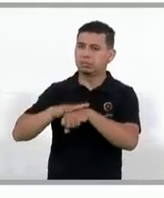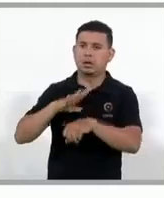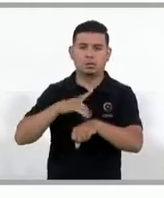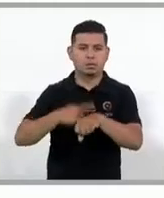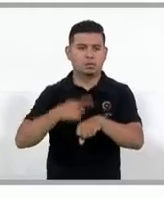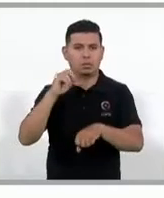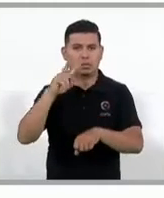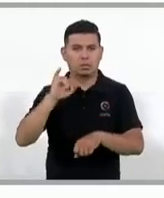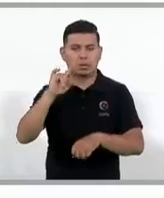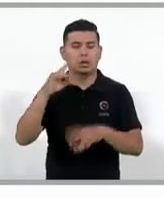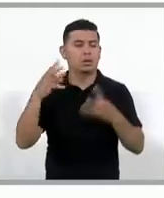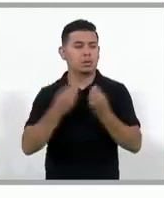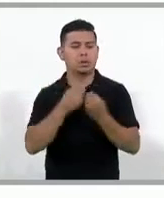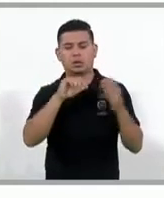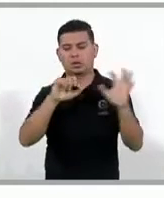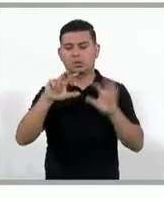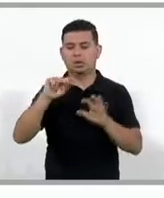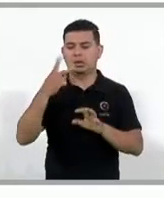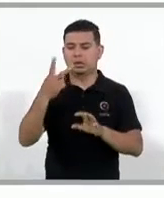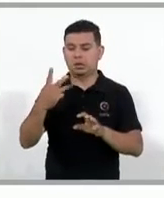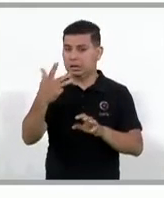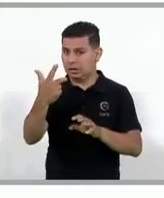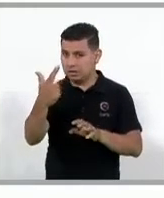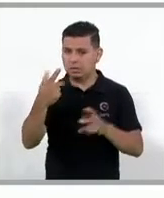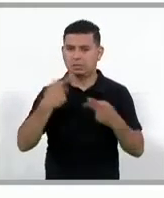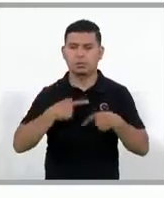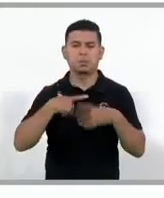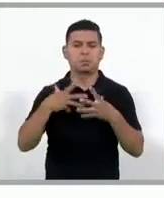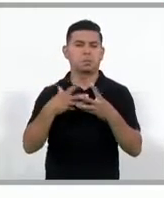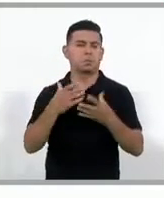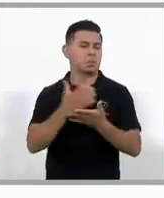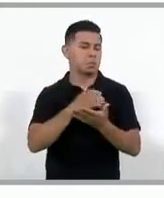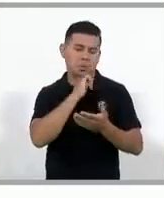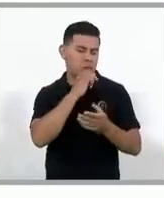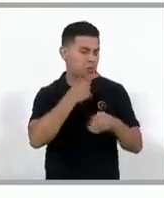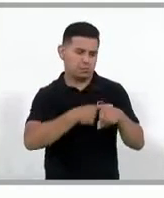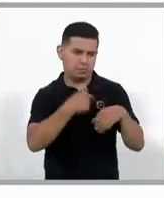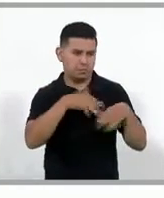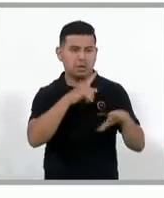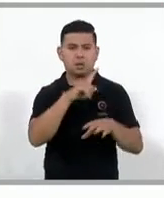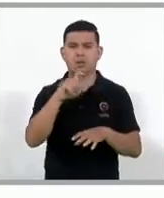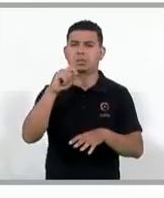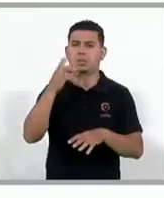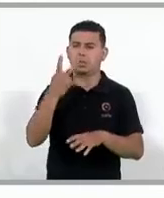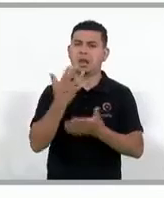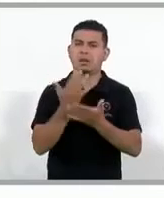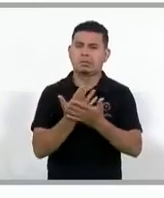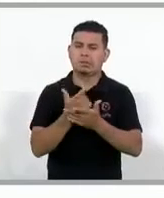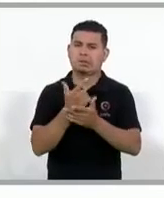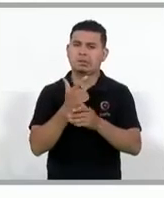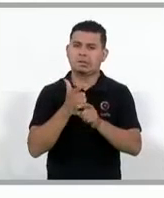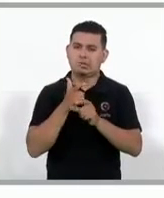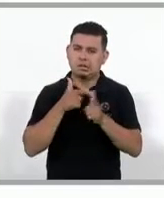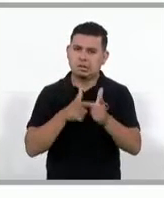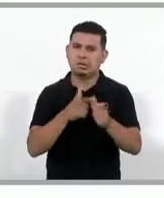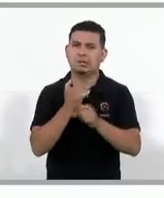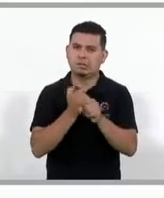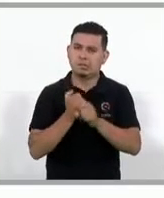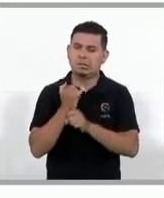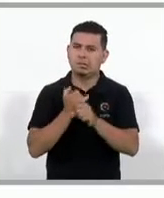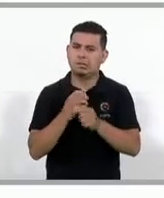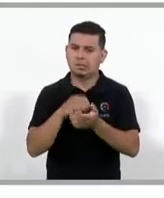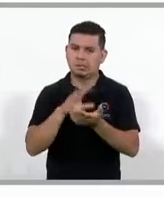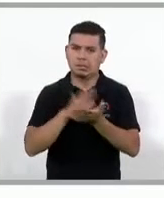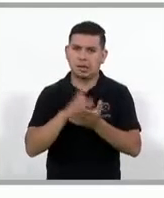reportado 687 como negativos 122 de ellos están pendientes de confirmación